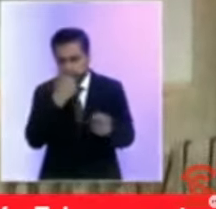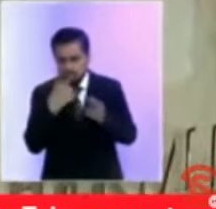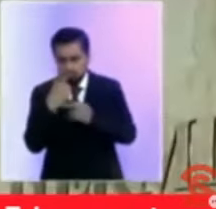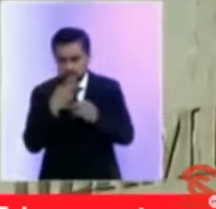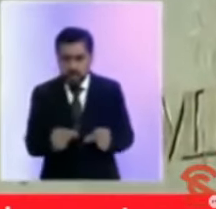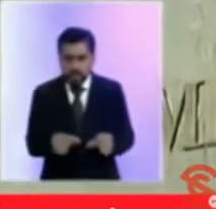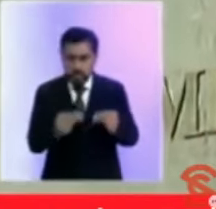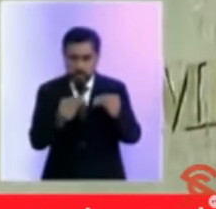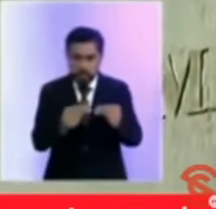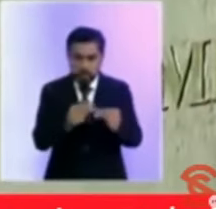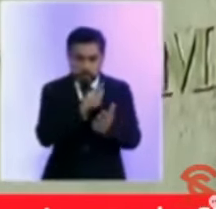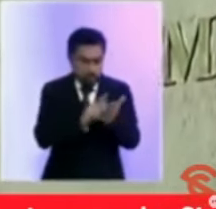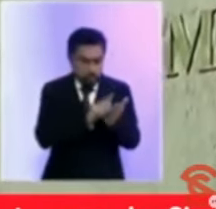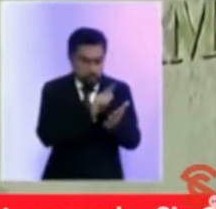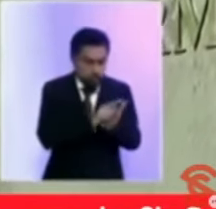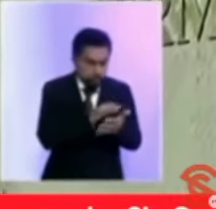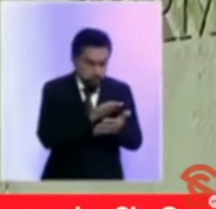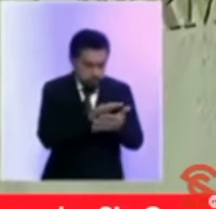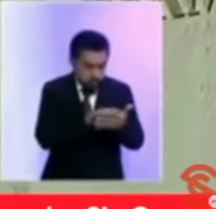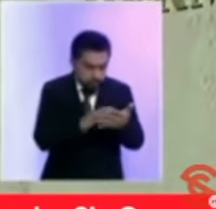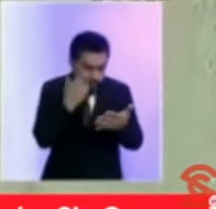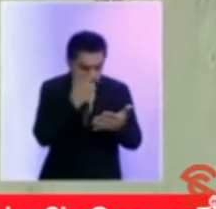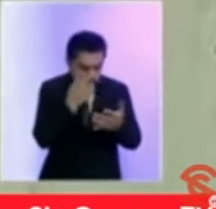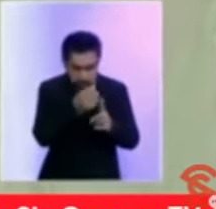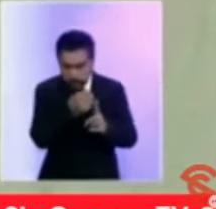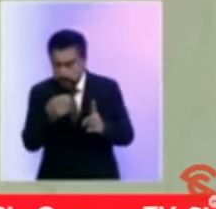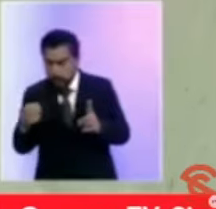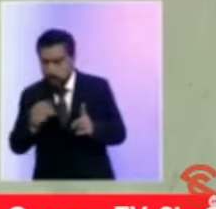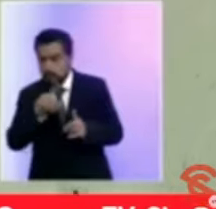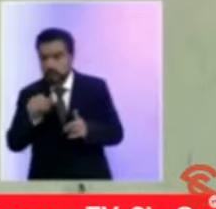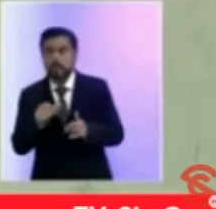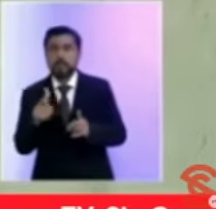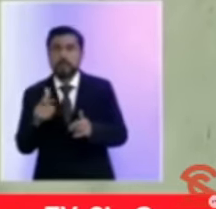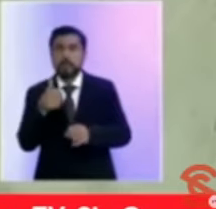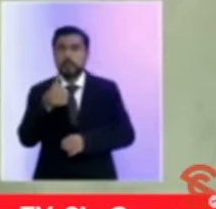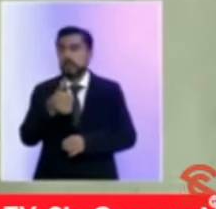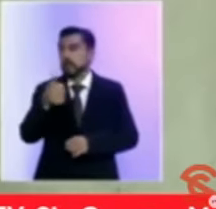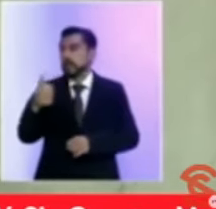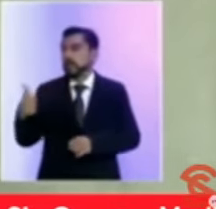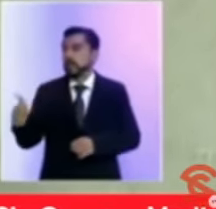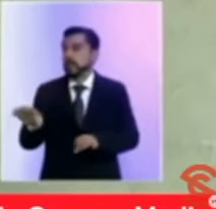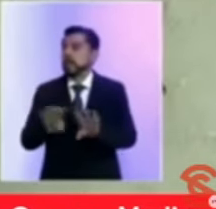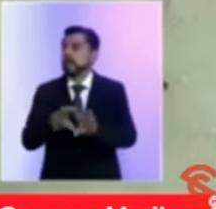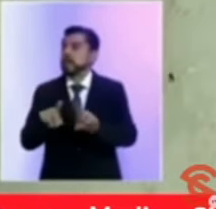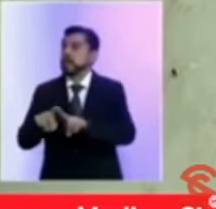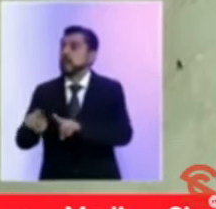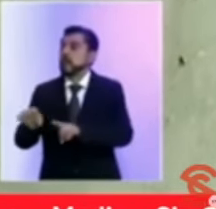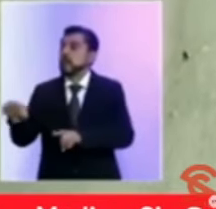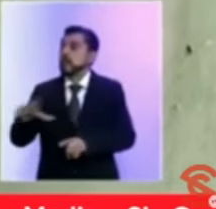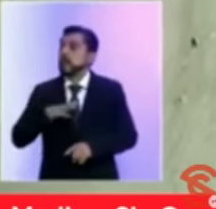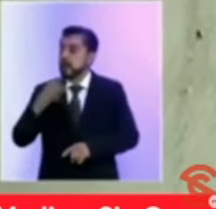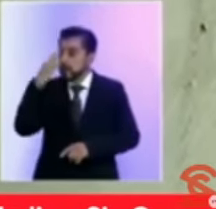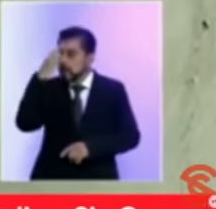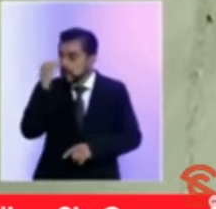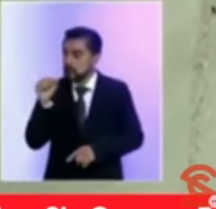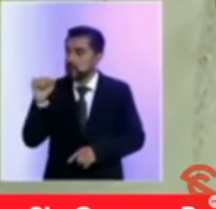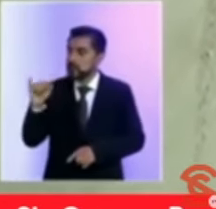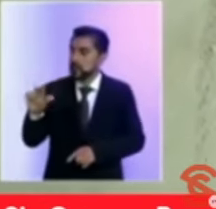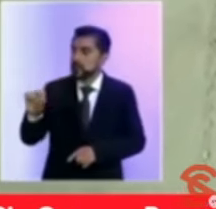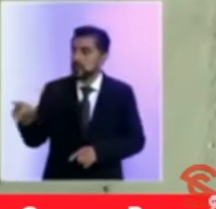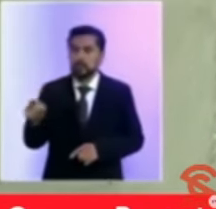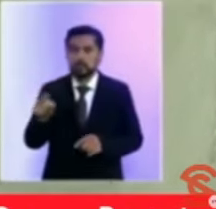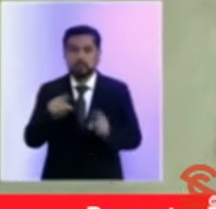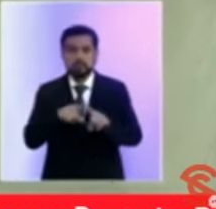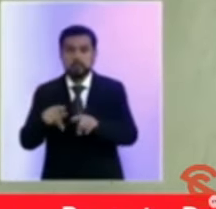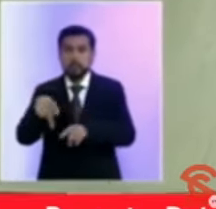nuestro deber consistió en determinar A cuáles de ellas les asistía la razón según las reglas